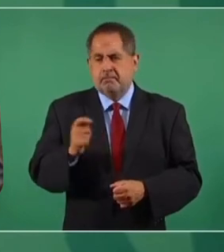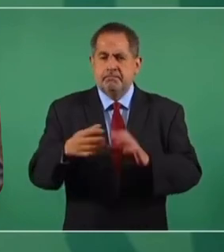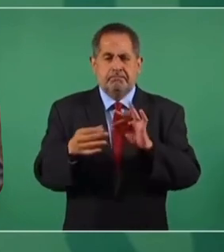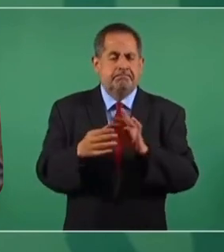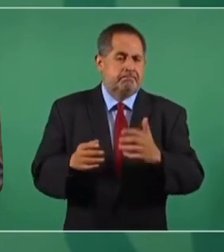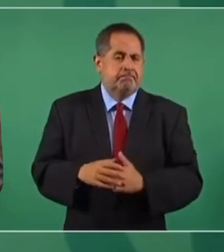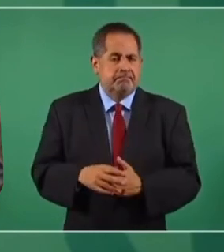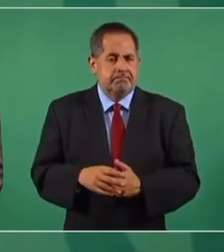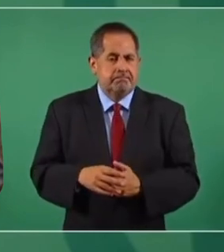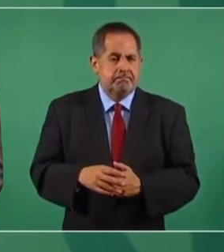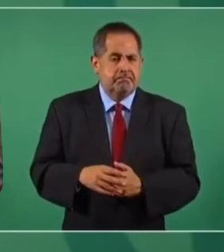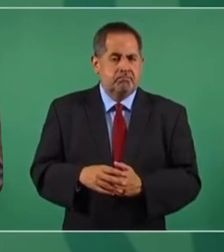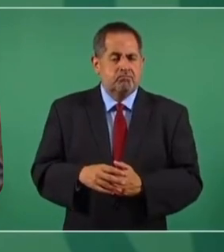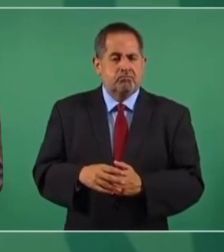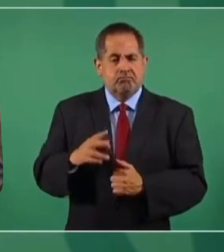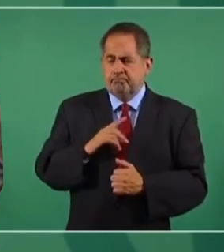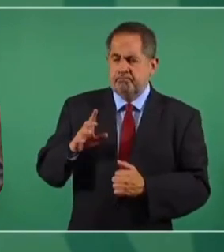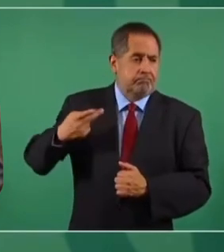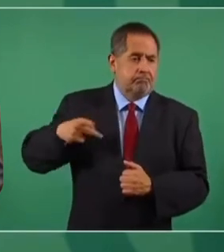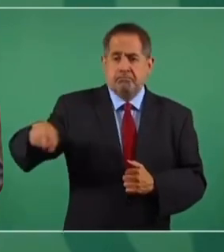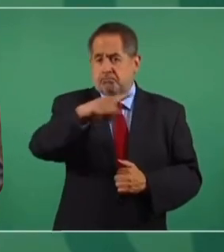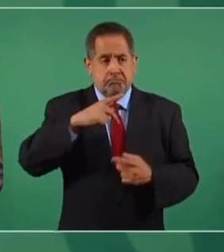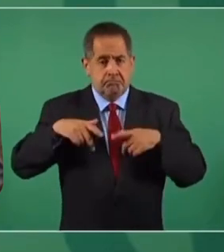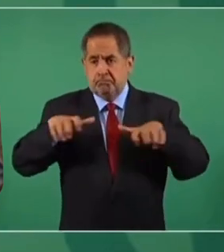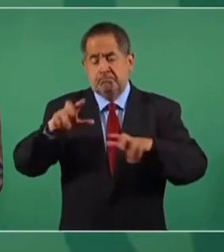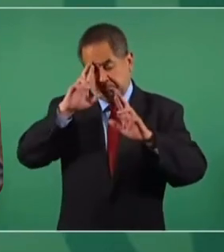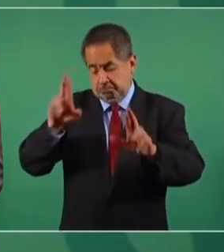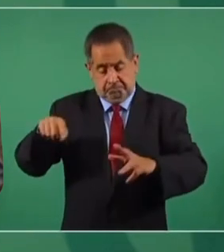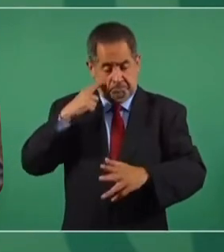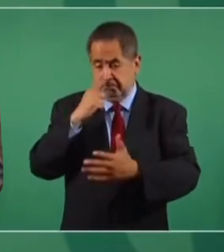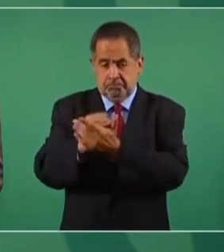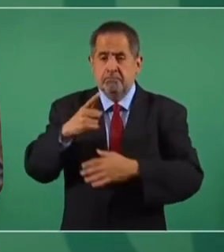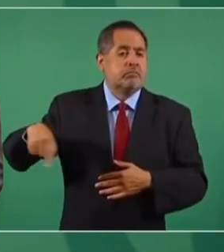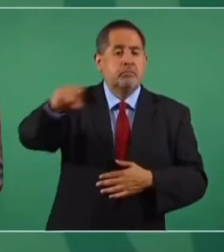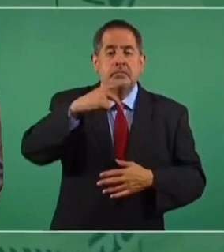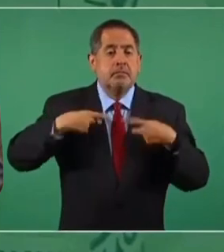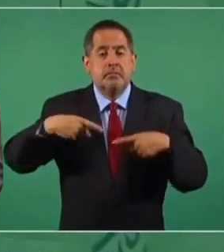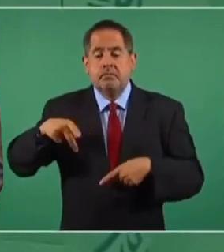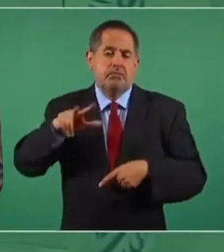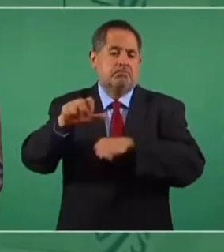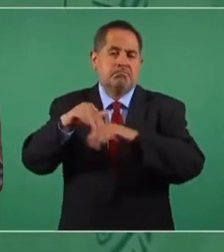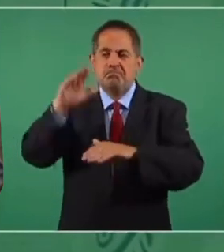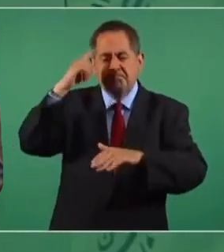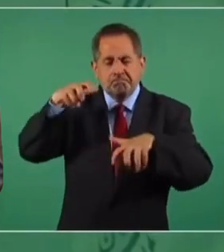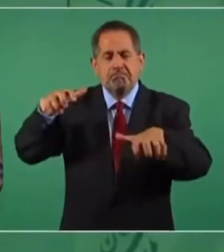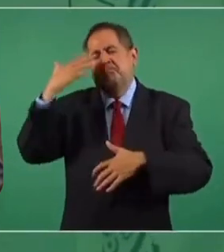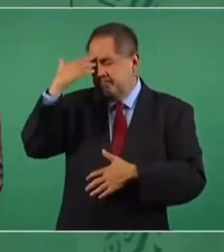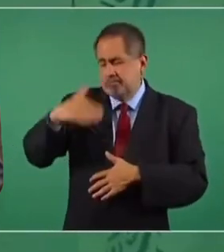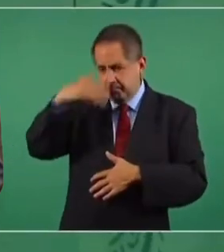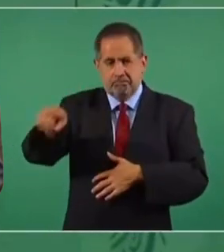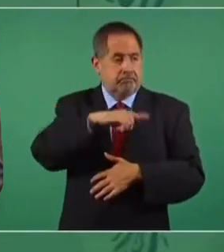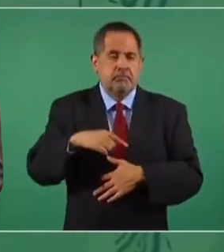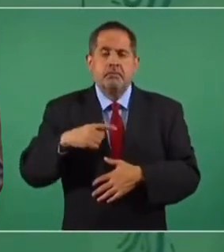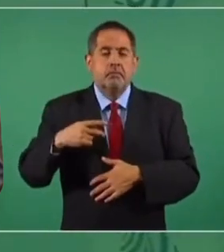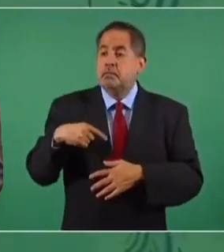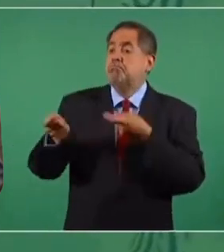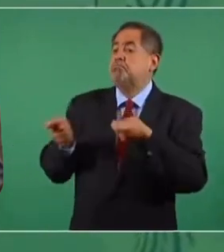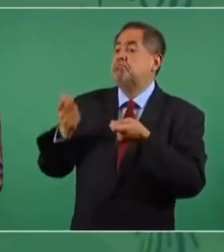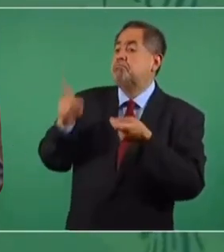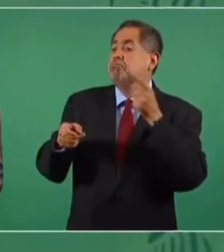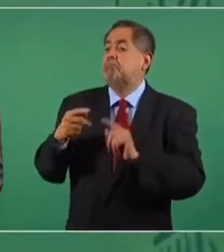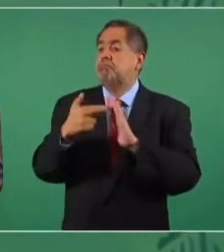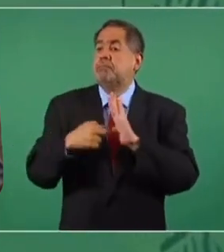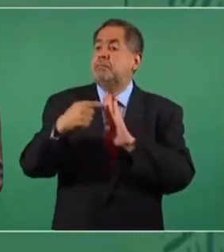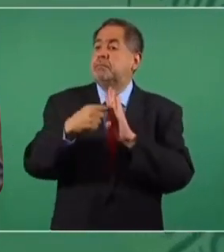darle su lugar a la gente. El pueblo es mayor de edad. No hay que estarlo tutelando y mucho menos estarle